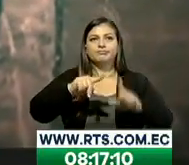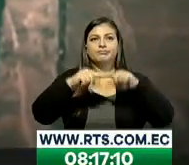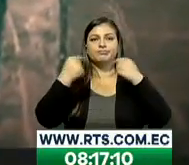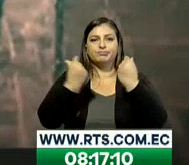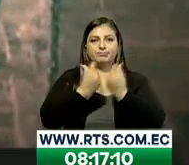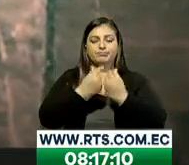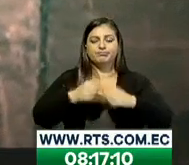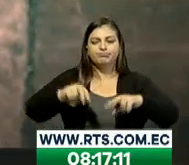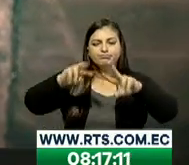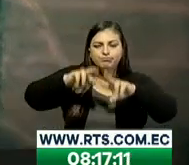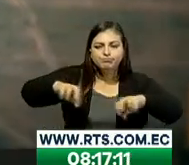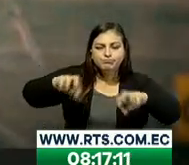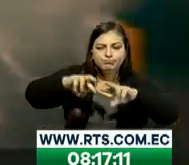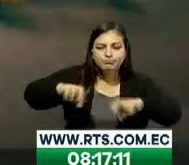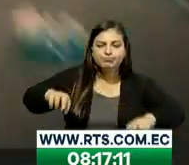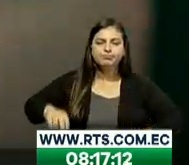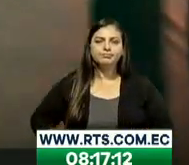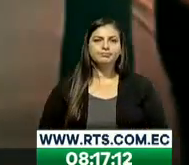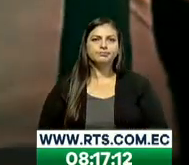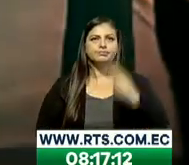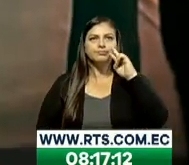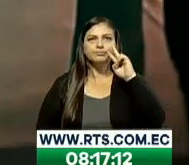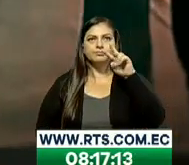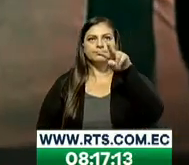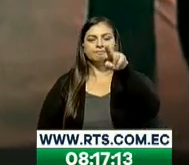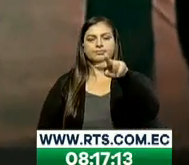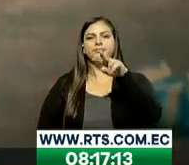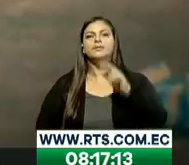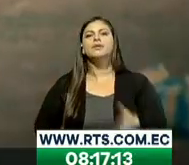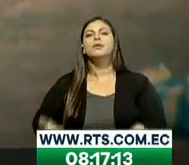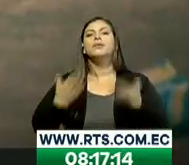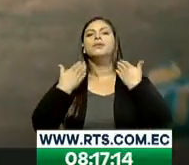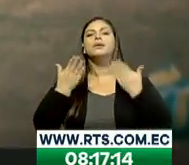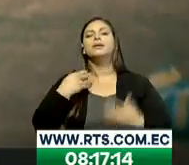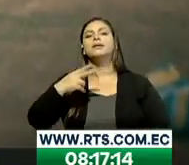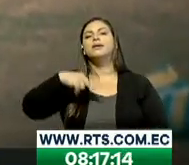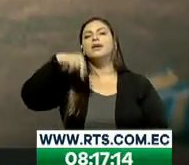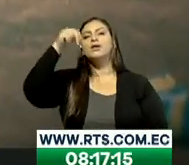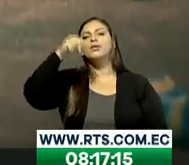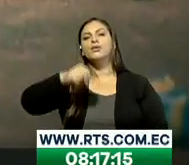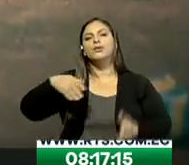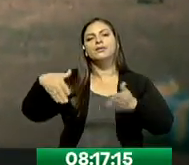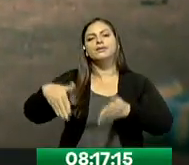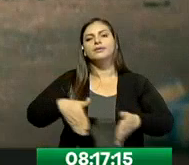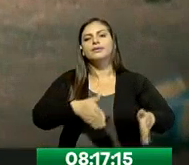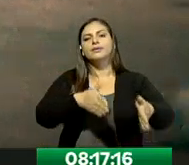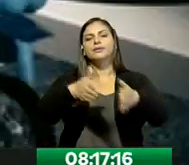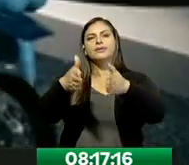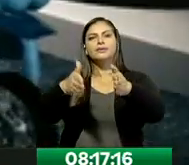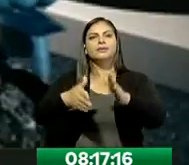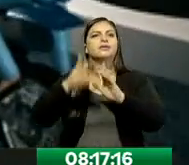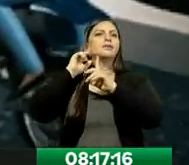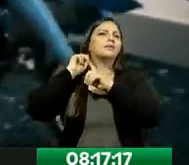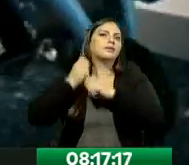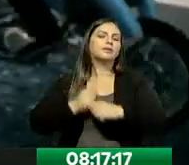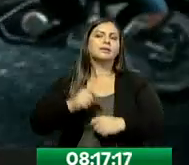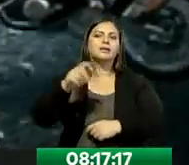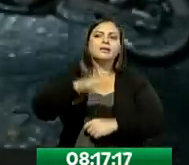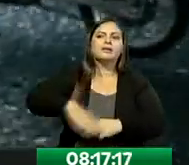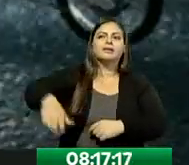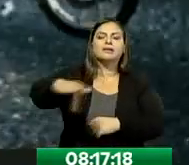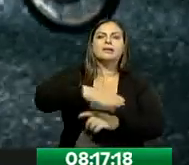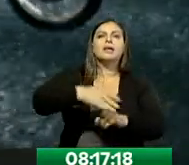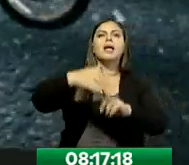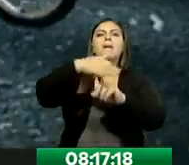El accidente de tránsito se registró en la avenida Terminal Terrestre Pascuales, a la altura del Parque Los Amanes, en momentos en que una pareja que viajaba en